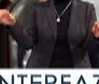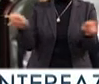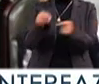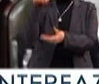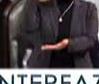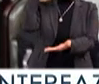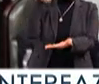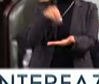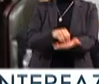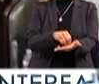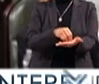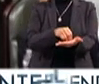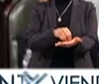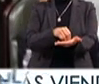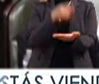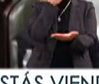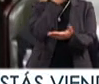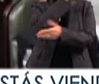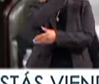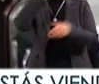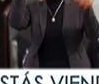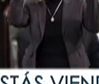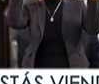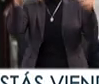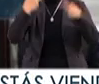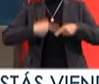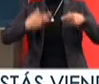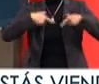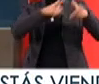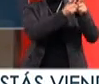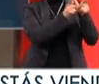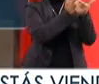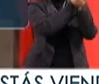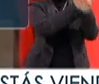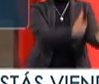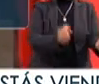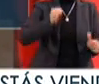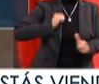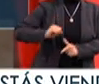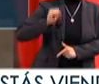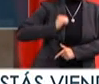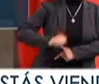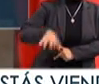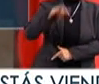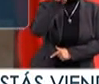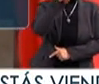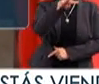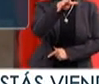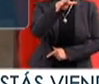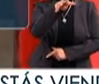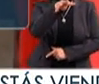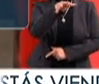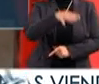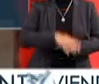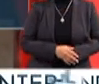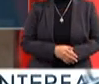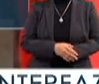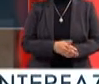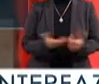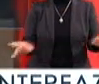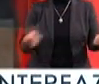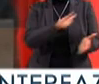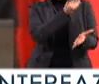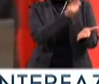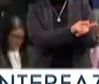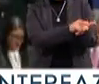la frase de nuestros liberales del siglo XIX, al margen